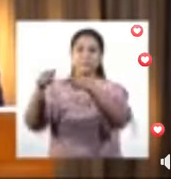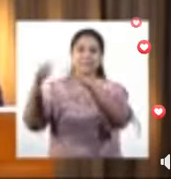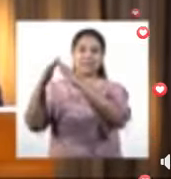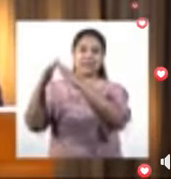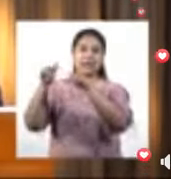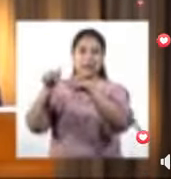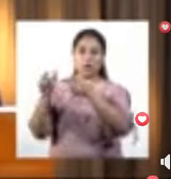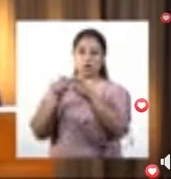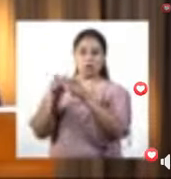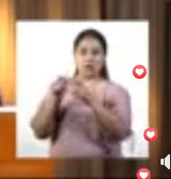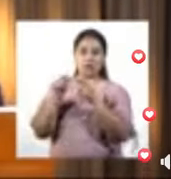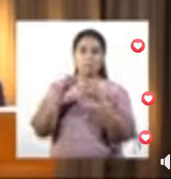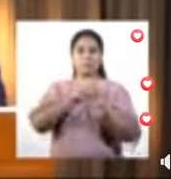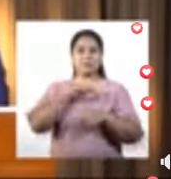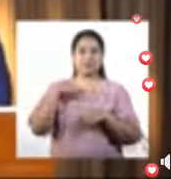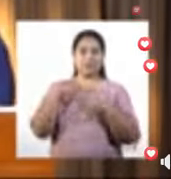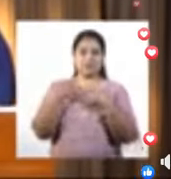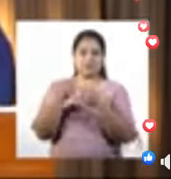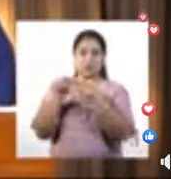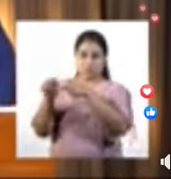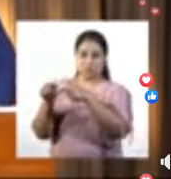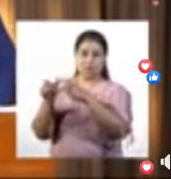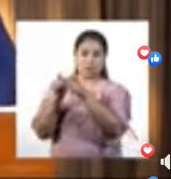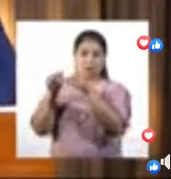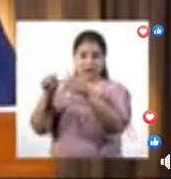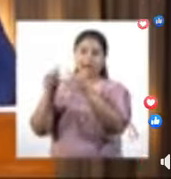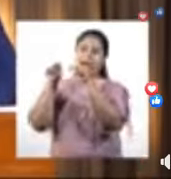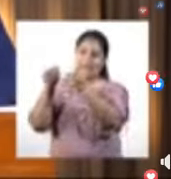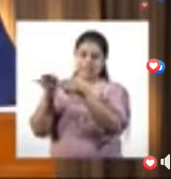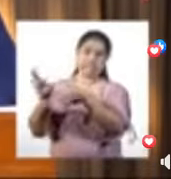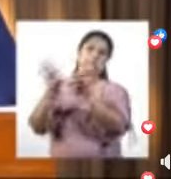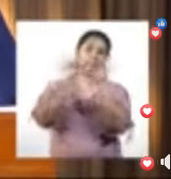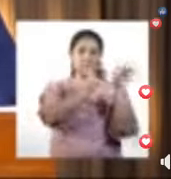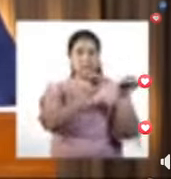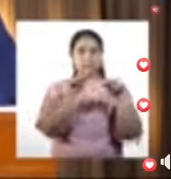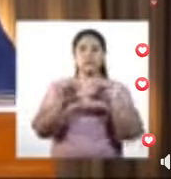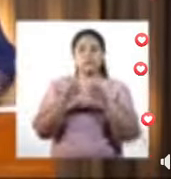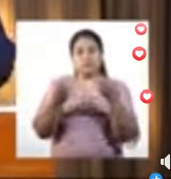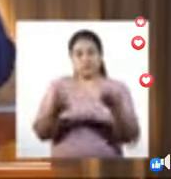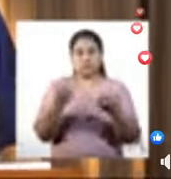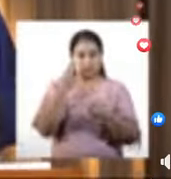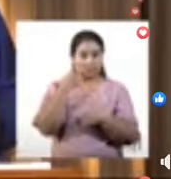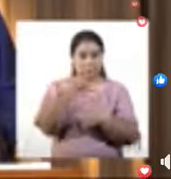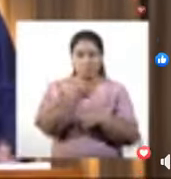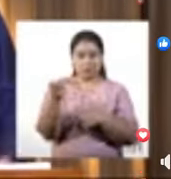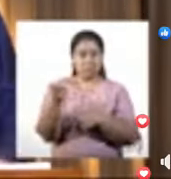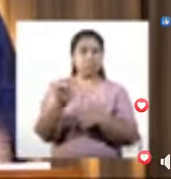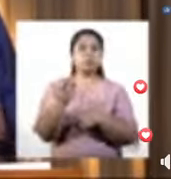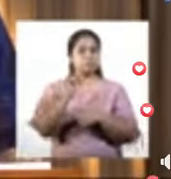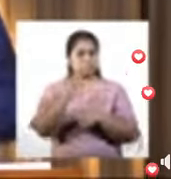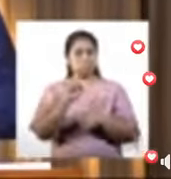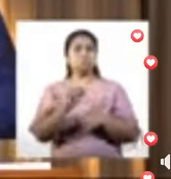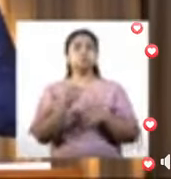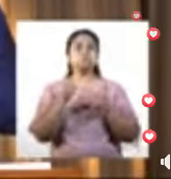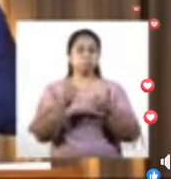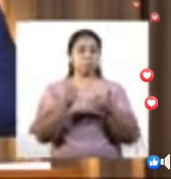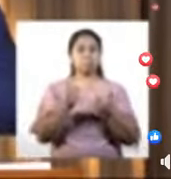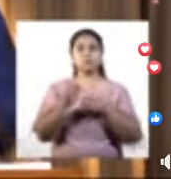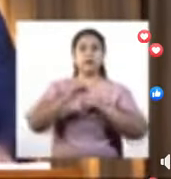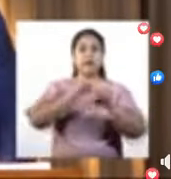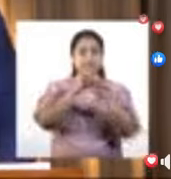cuarentena controlada por el Ministerio de Salud Pública y Asistencia Social. Por lo tanto, vemos que está